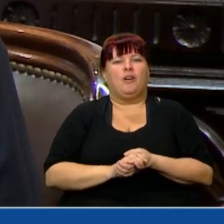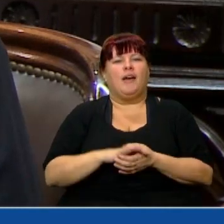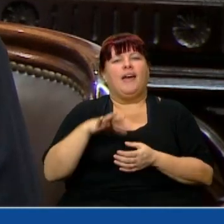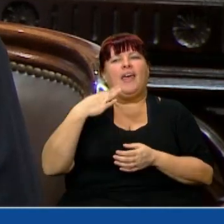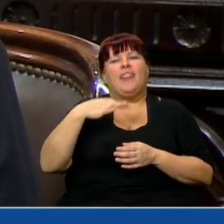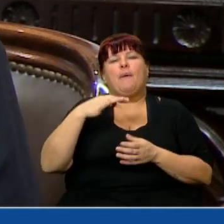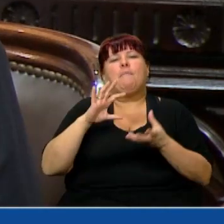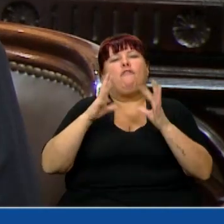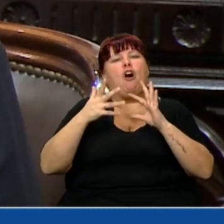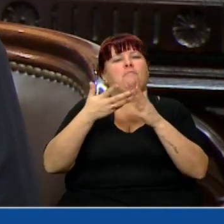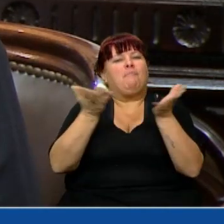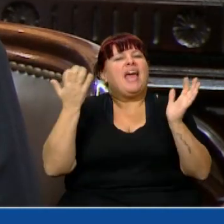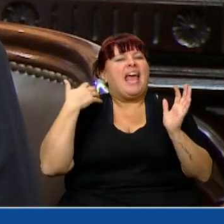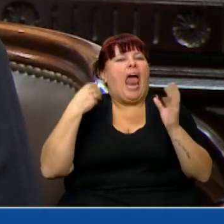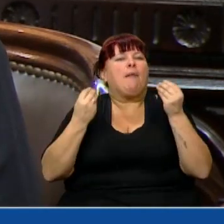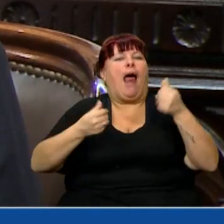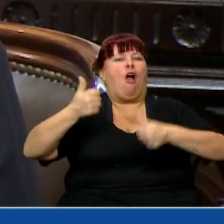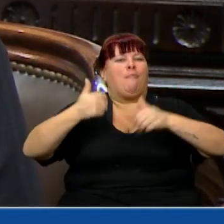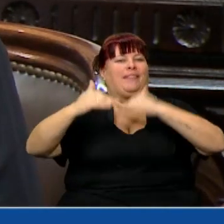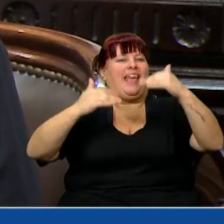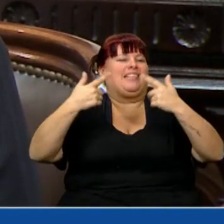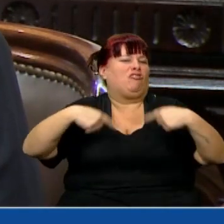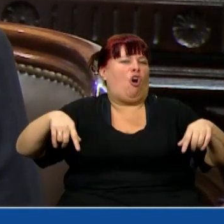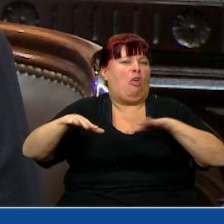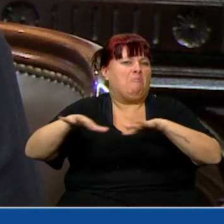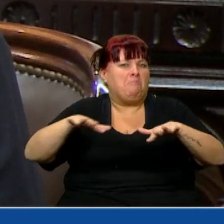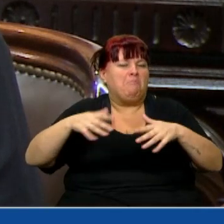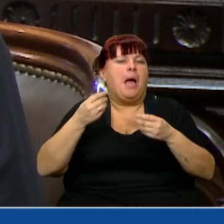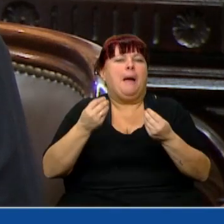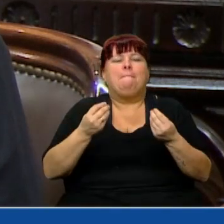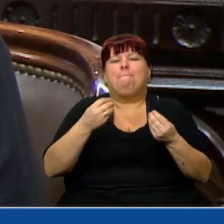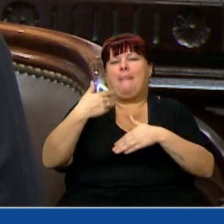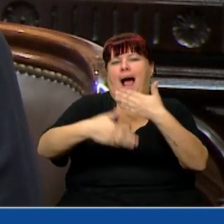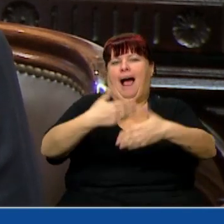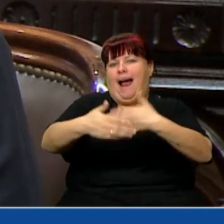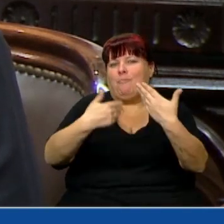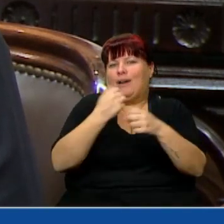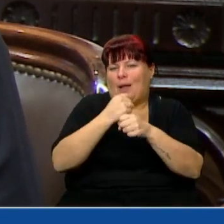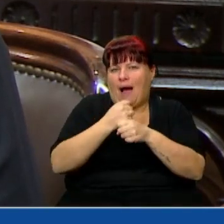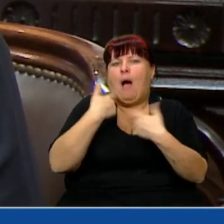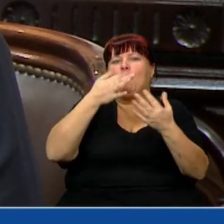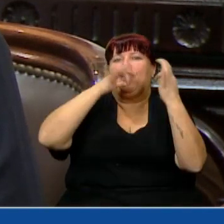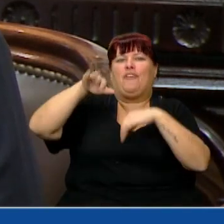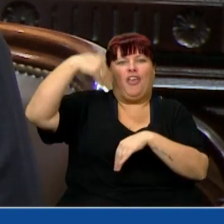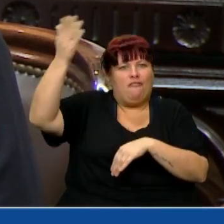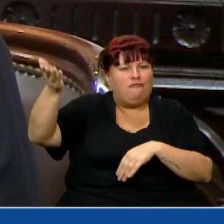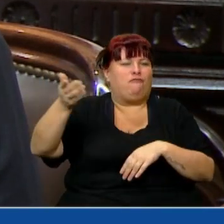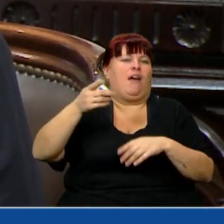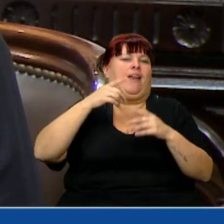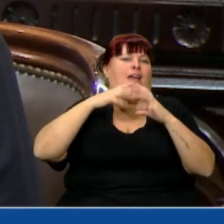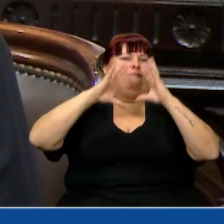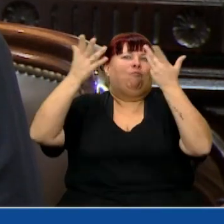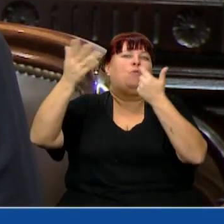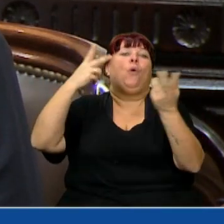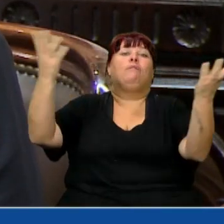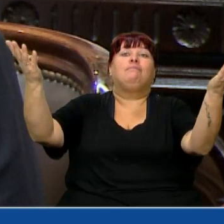tener condiciones generales de competitividad para todas las actividades, para que se puedan llevar adelante, para que podamos exportar y salir al mundo y